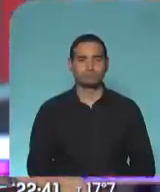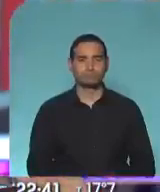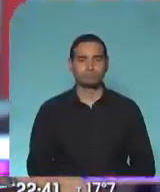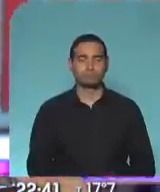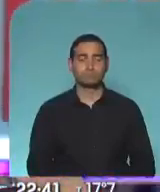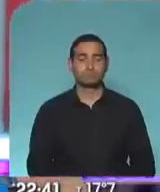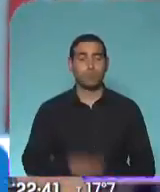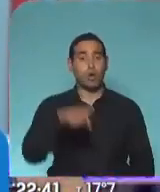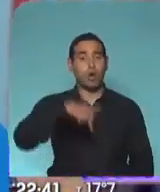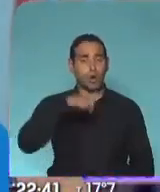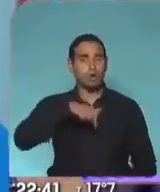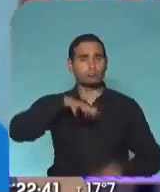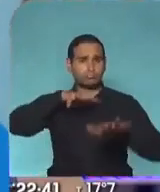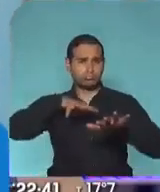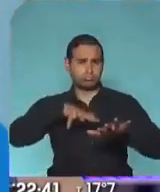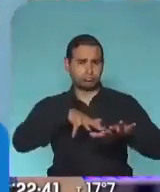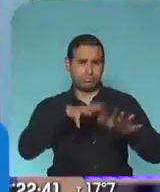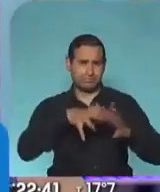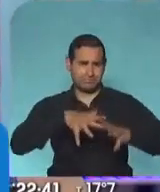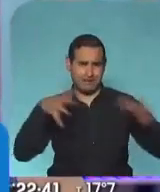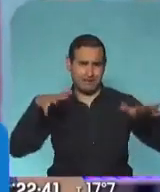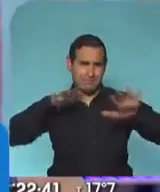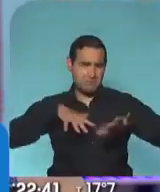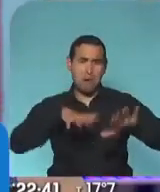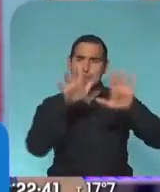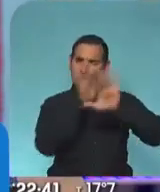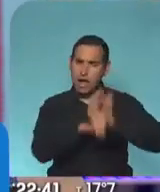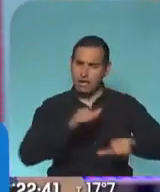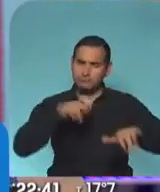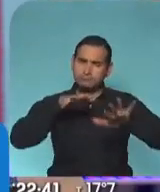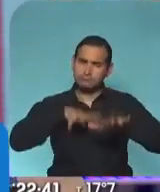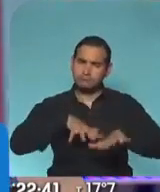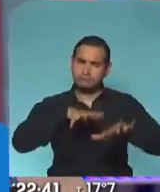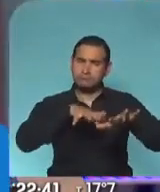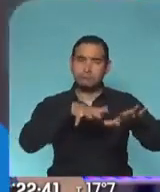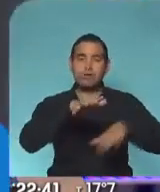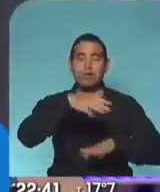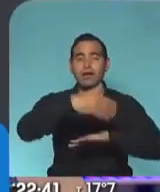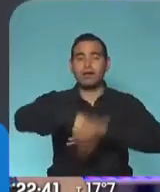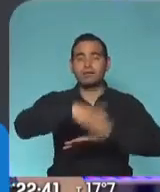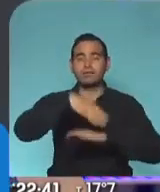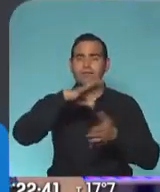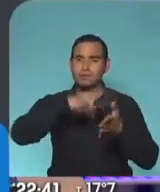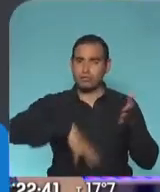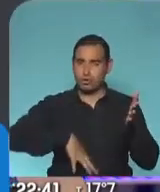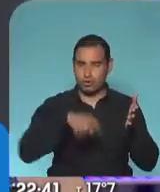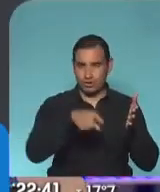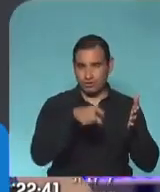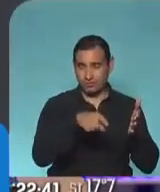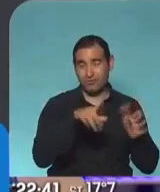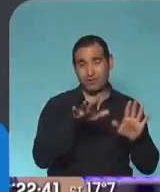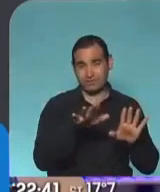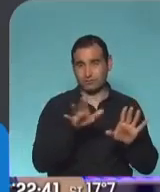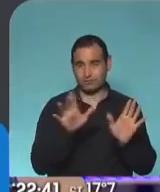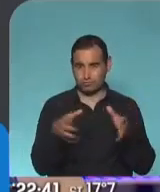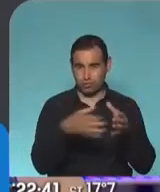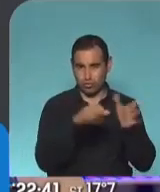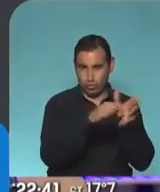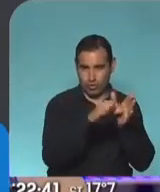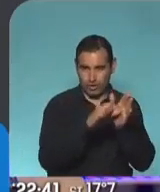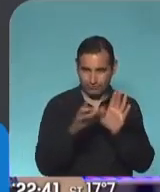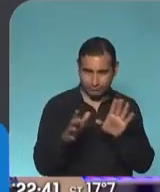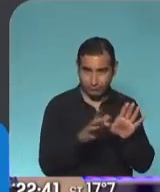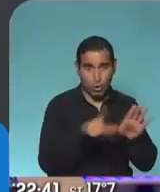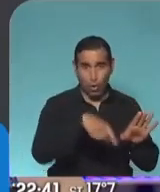Hoy hubo una manifestación masiva y pacífica en las calles de Barcelona. Eso pasaba en un sector de la ciudad. En